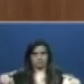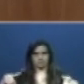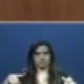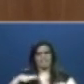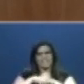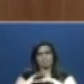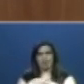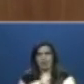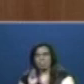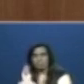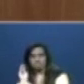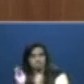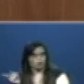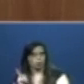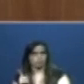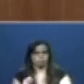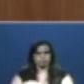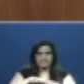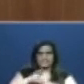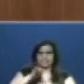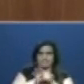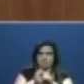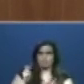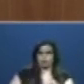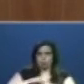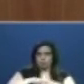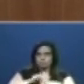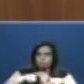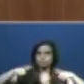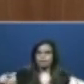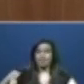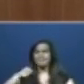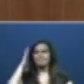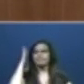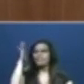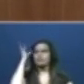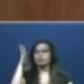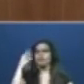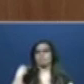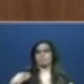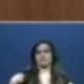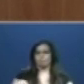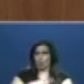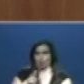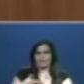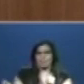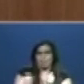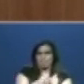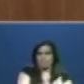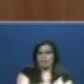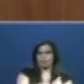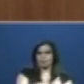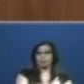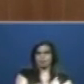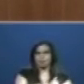subsidios este y no otro es la filosofía y el criterio de la propia ley de la dependencia